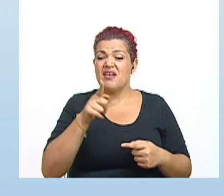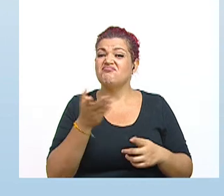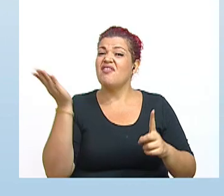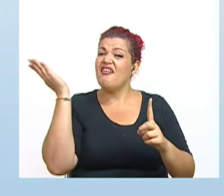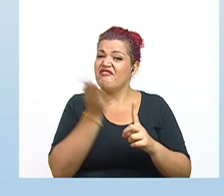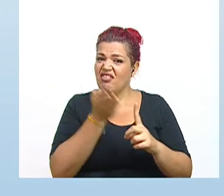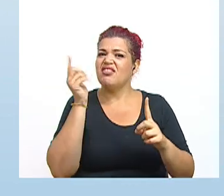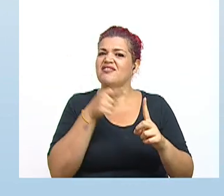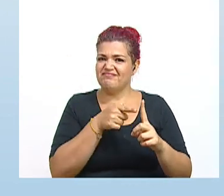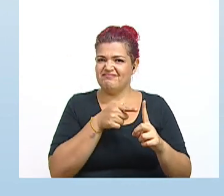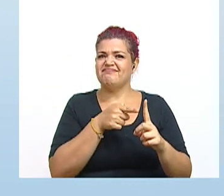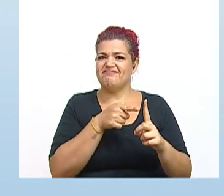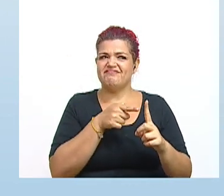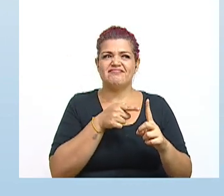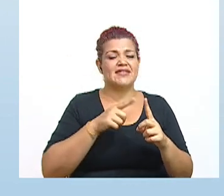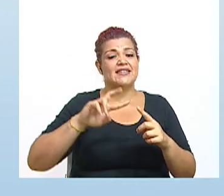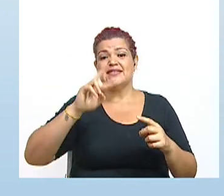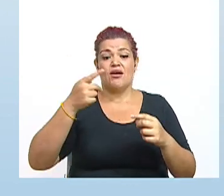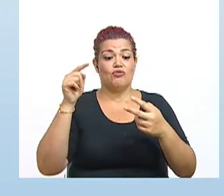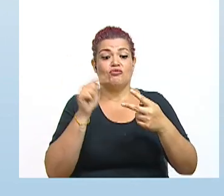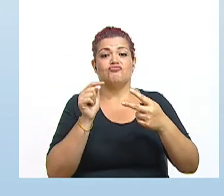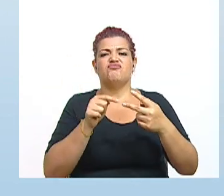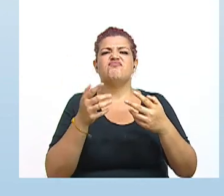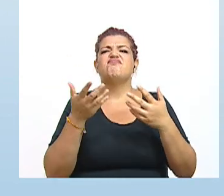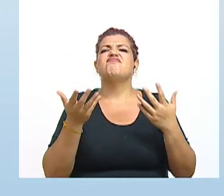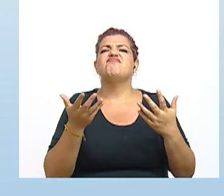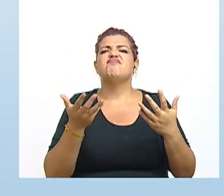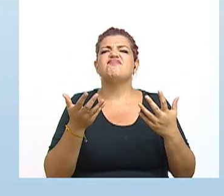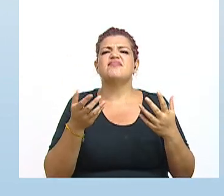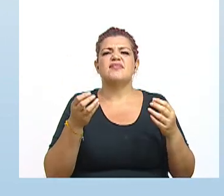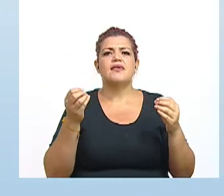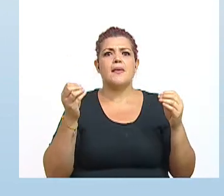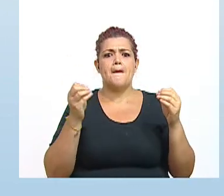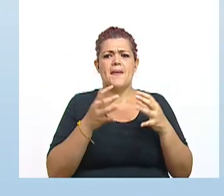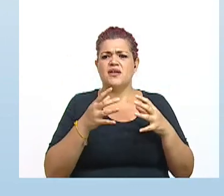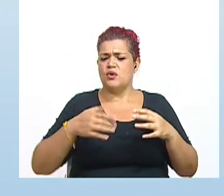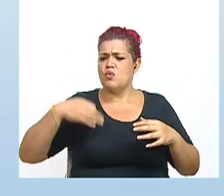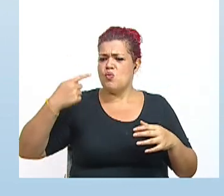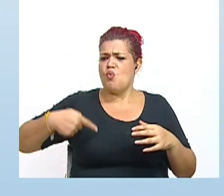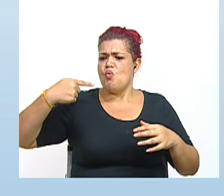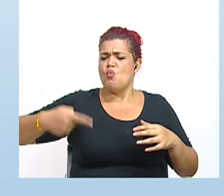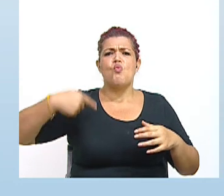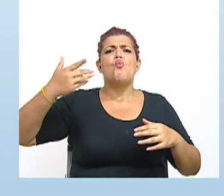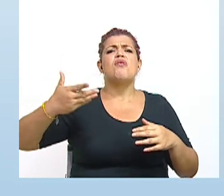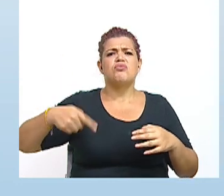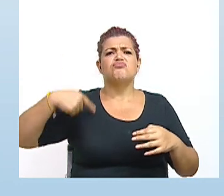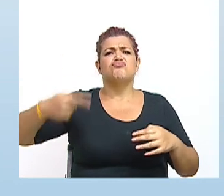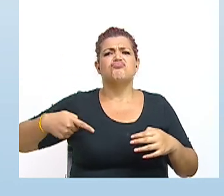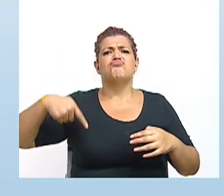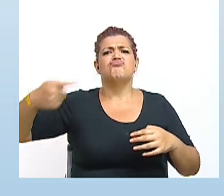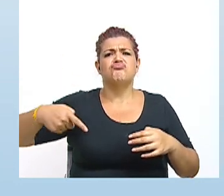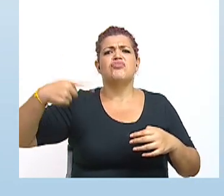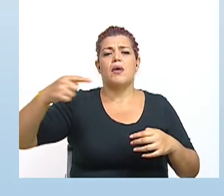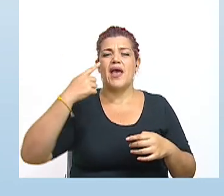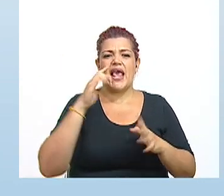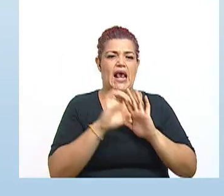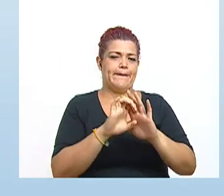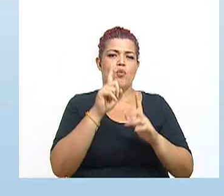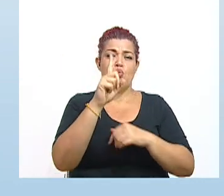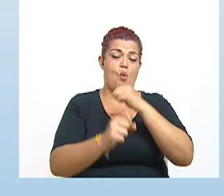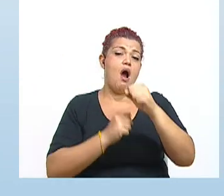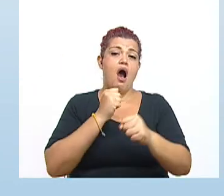afectación. El segundo elemento a considerar es el mayor nivel de frecuencia. Esto significa que en un año, por